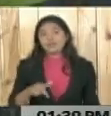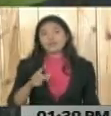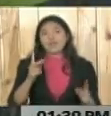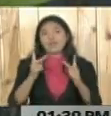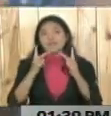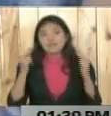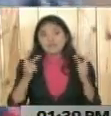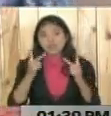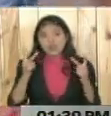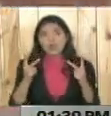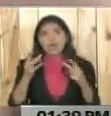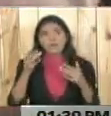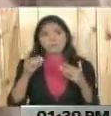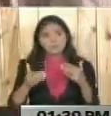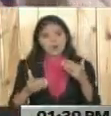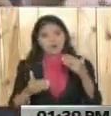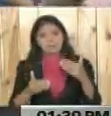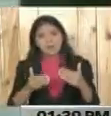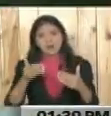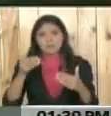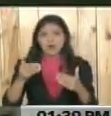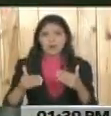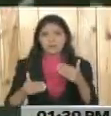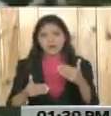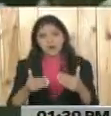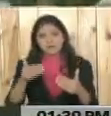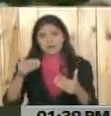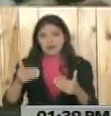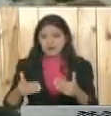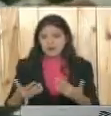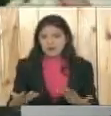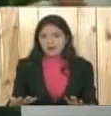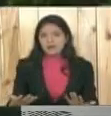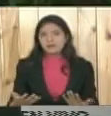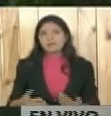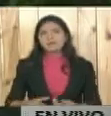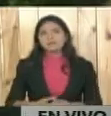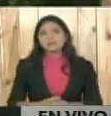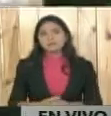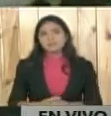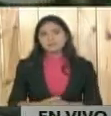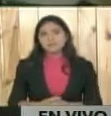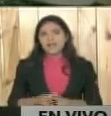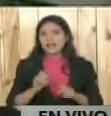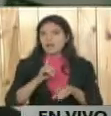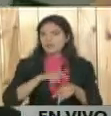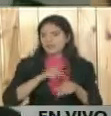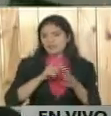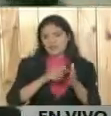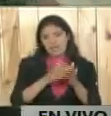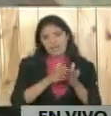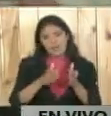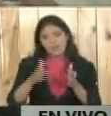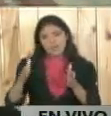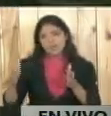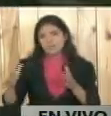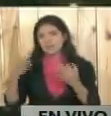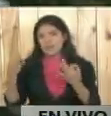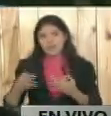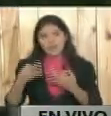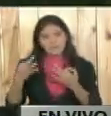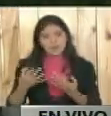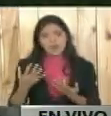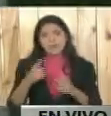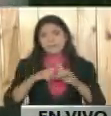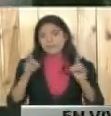¿no? Se viene construyendo a lo largo de todo este proceso. Y claro